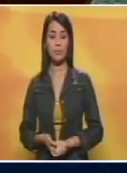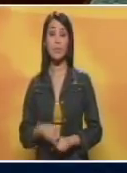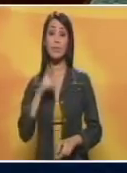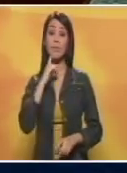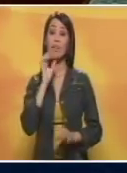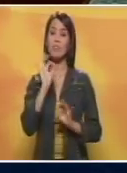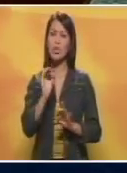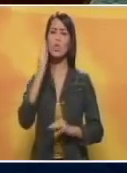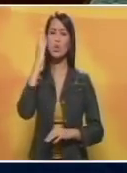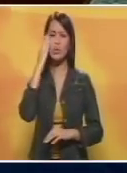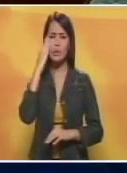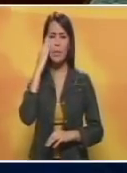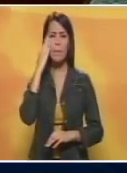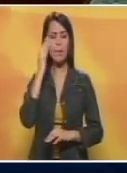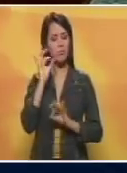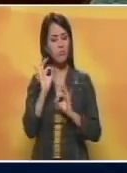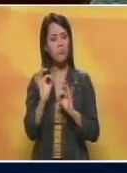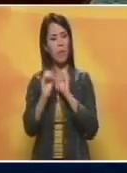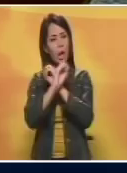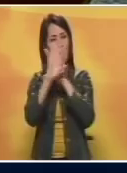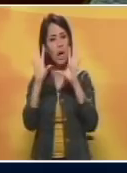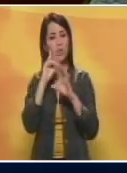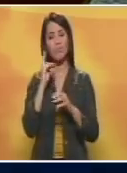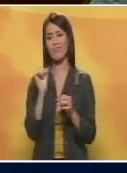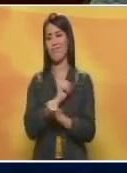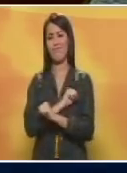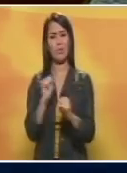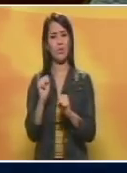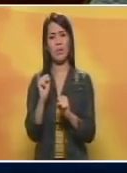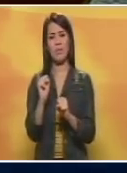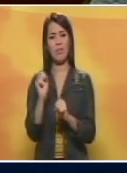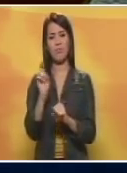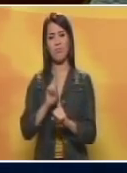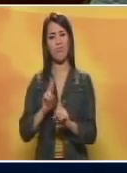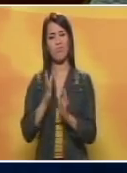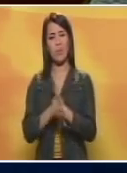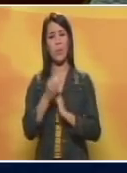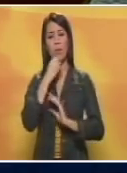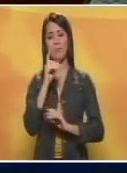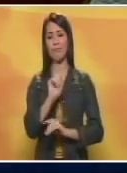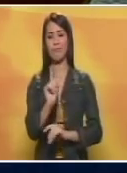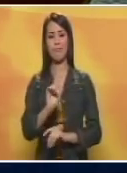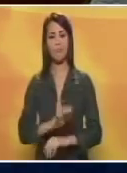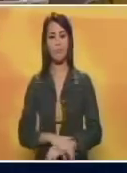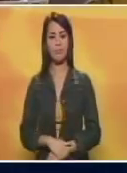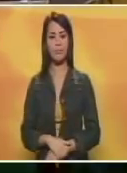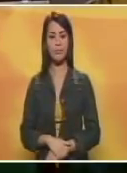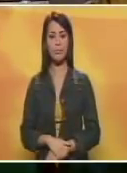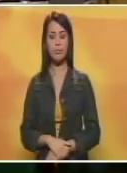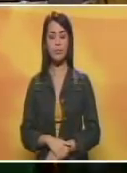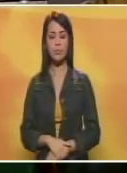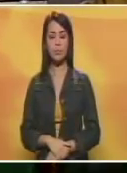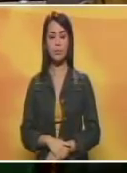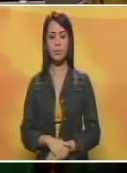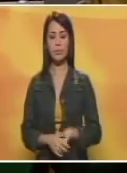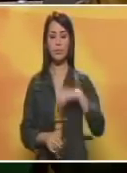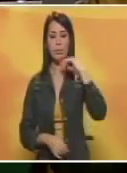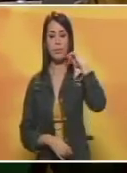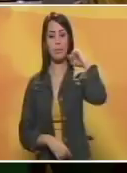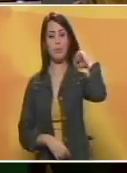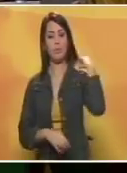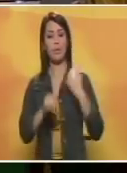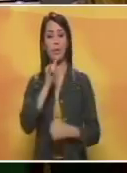escríbanlo ahorita no va a funcionar bien entonces es parte de lo que